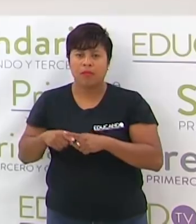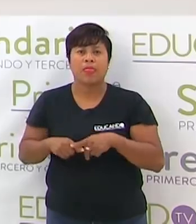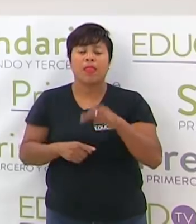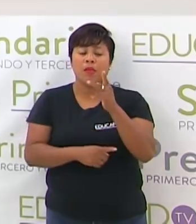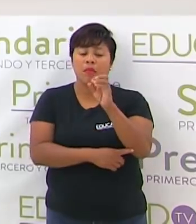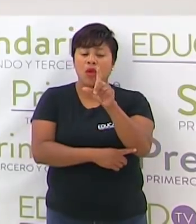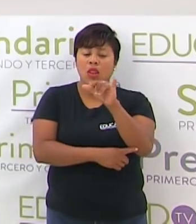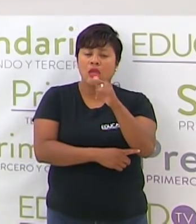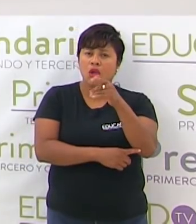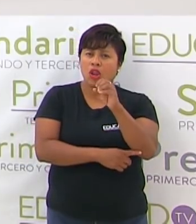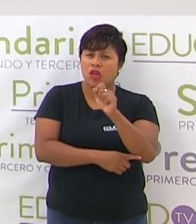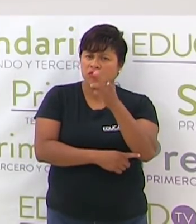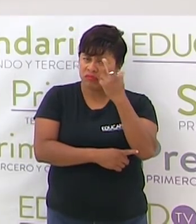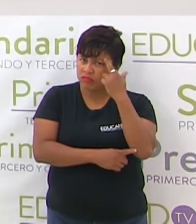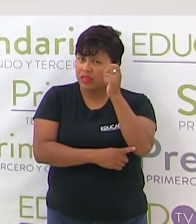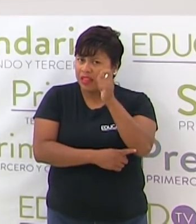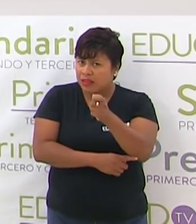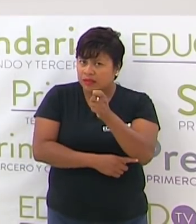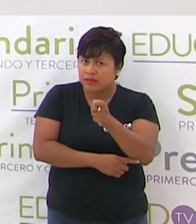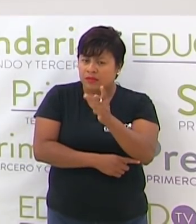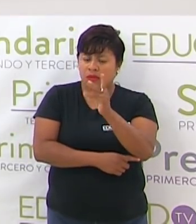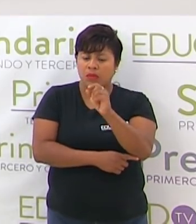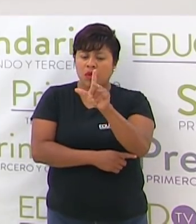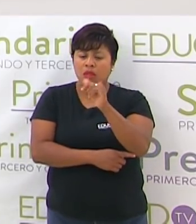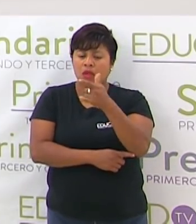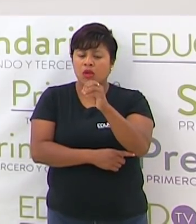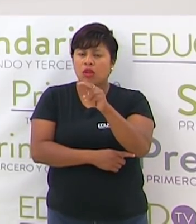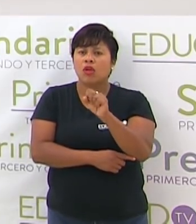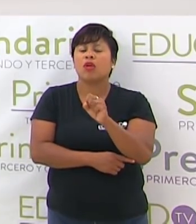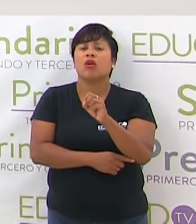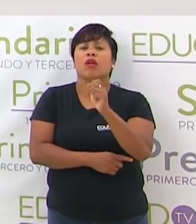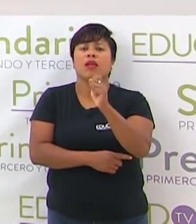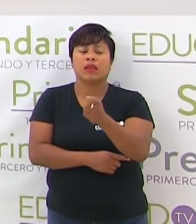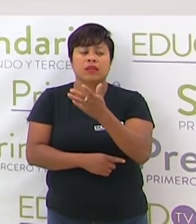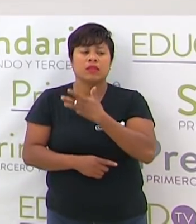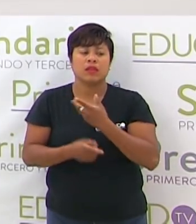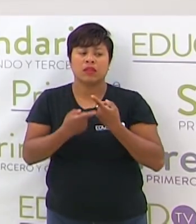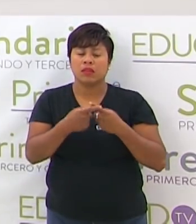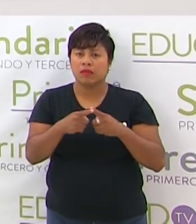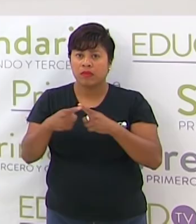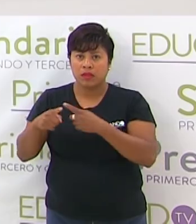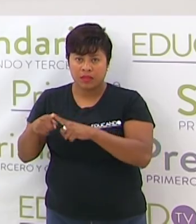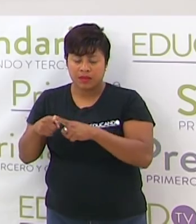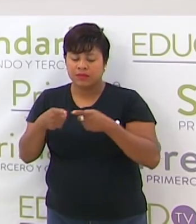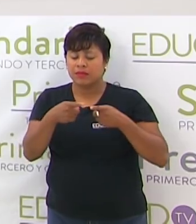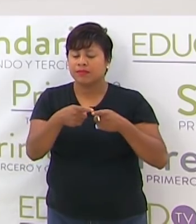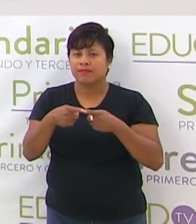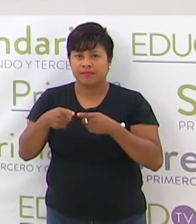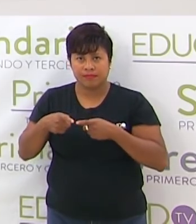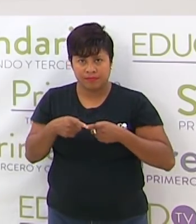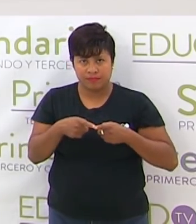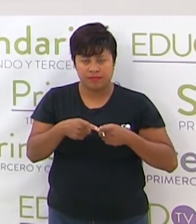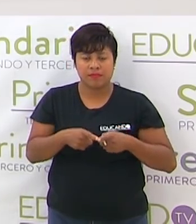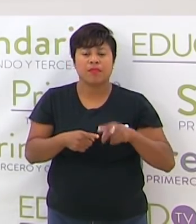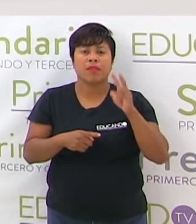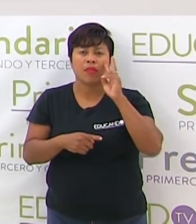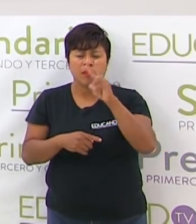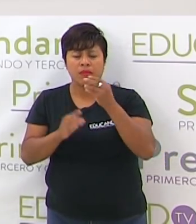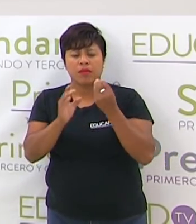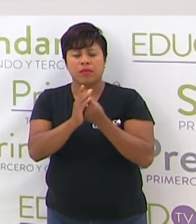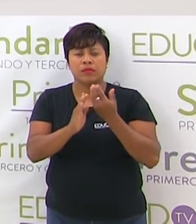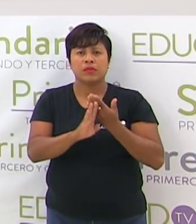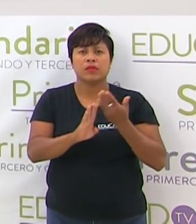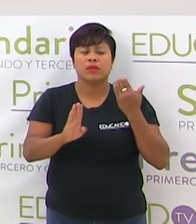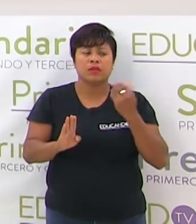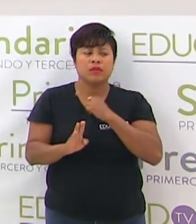todo los polígonos. ¿Sí recuerdas que es un polígono, verdad? Son figuras que tienen varios lados. ¿Recuerdas que vimos en la